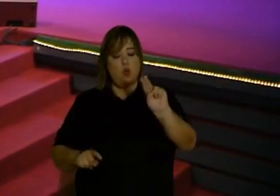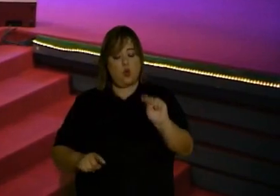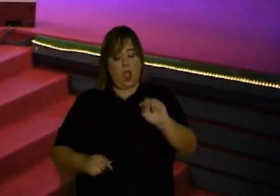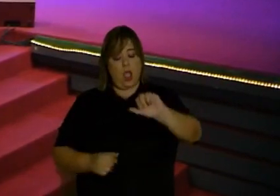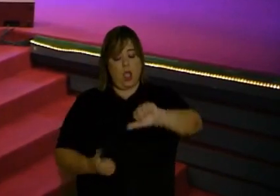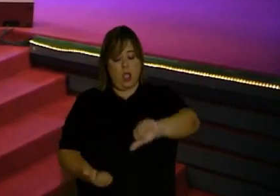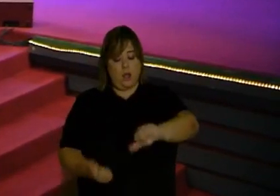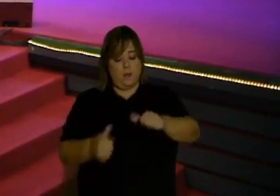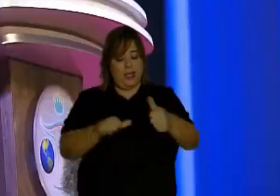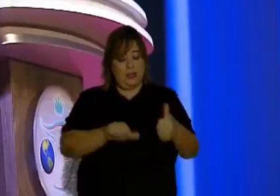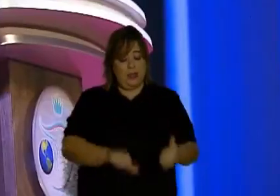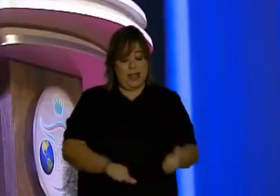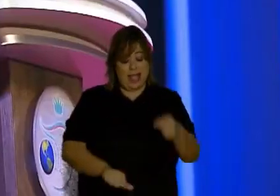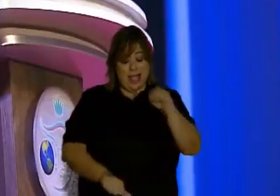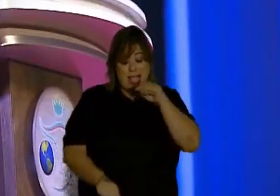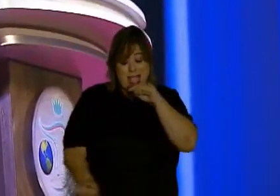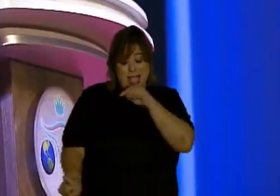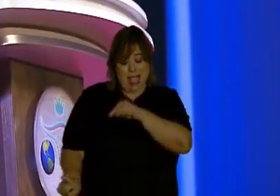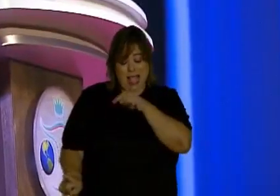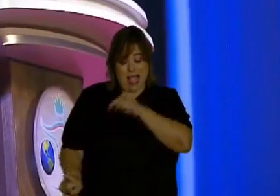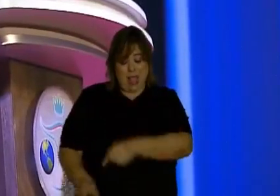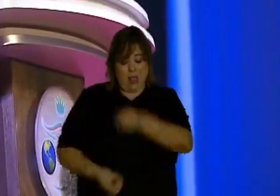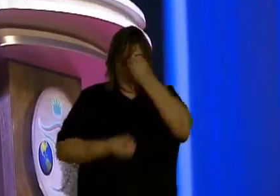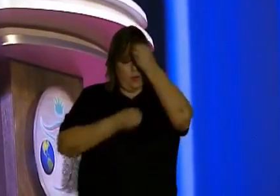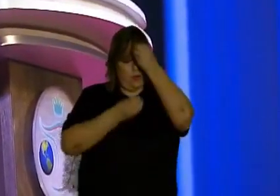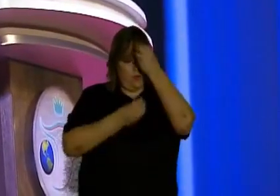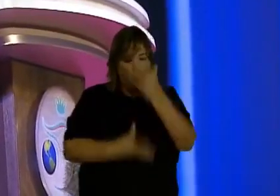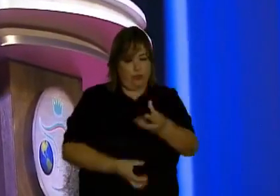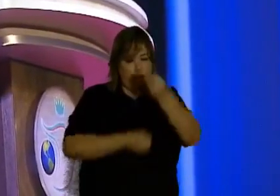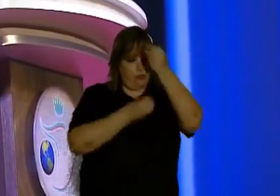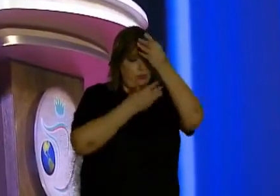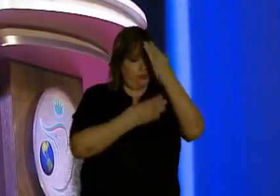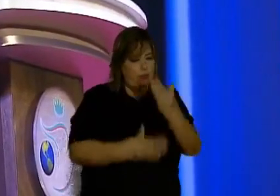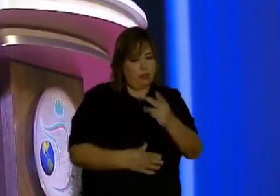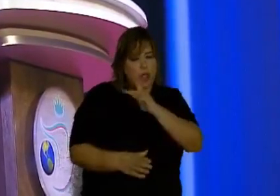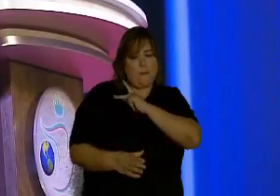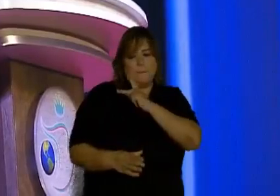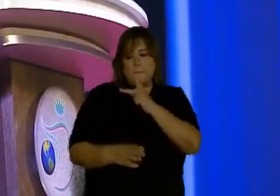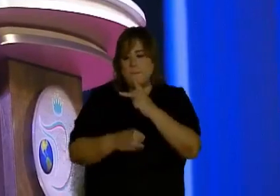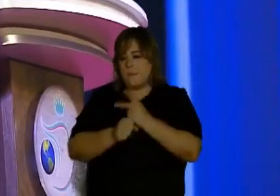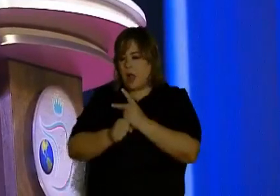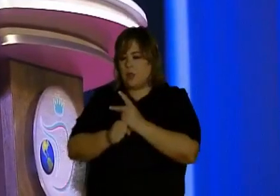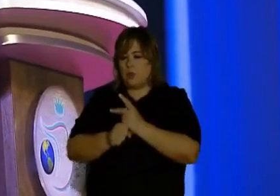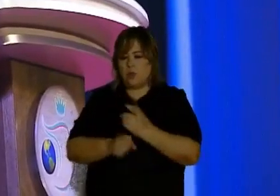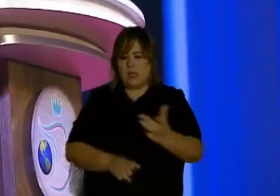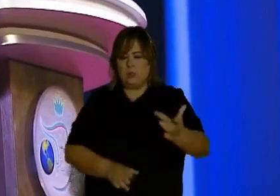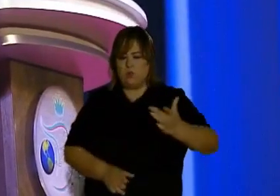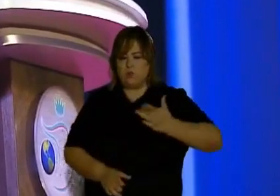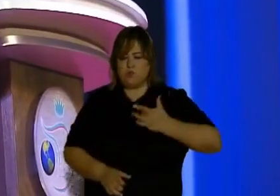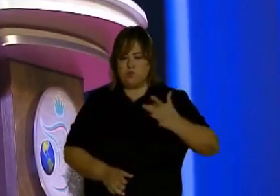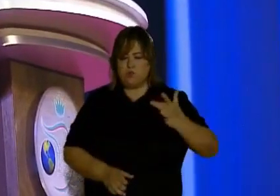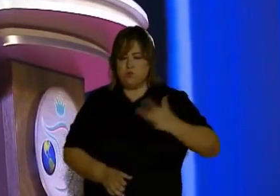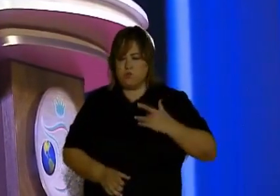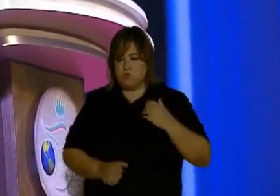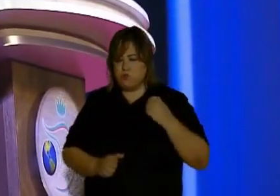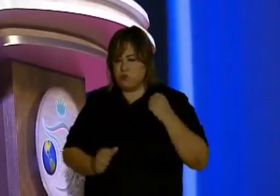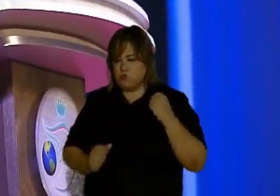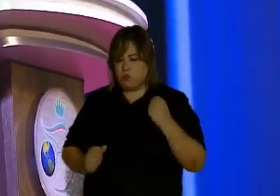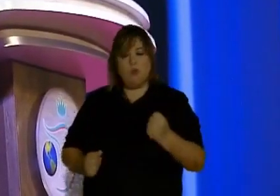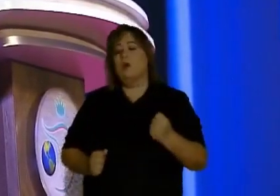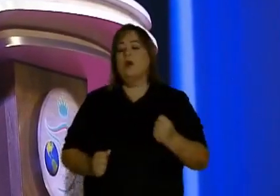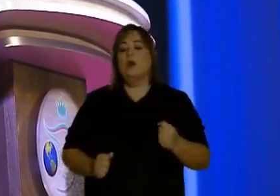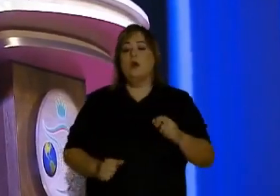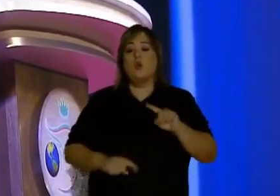vida. Su mensaje poderoso traspasaba el corazón de los más indiferentes. Y